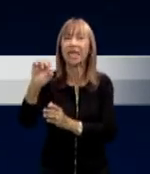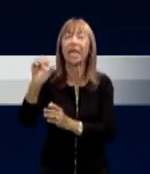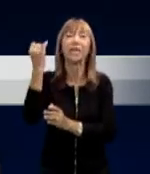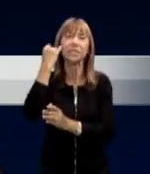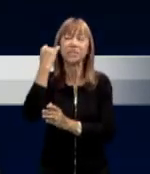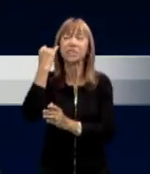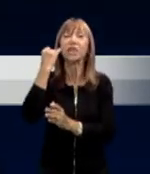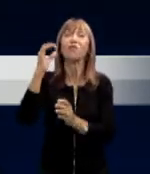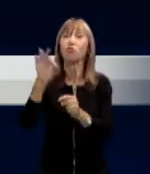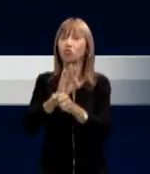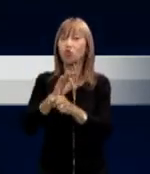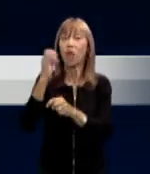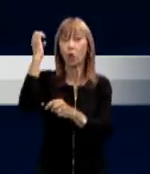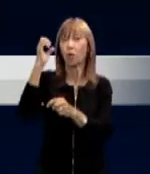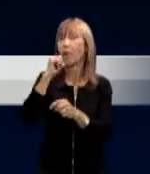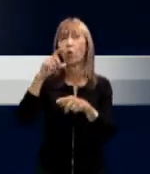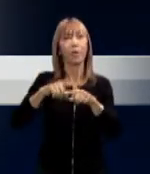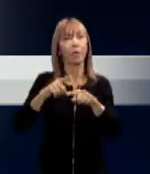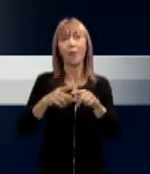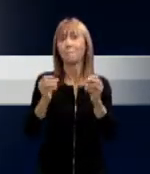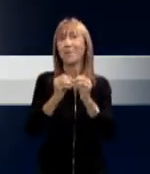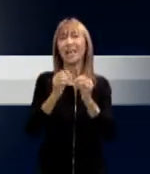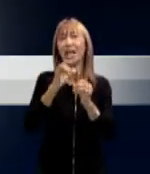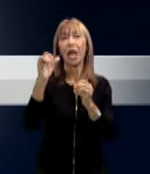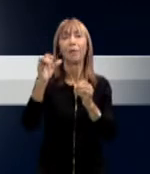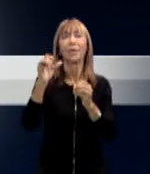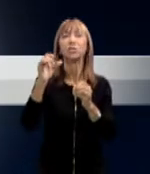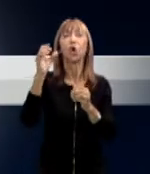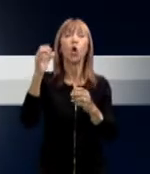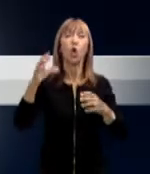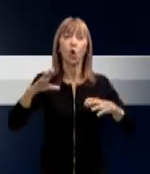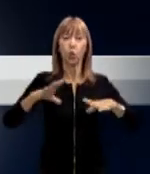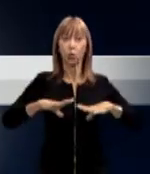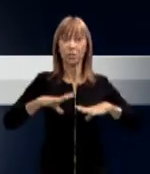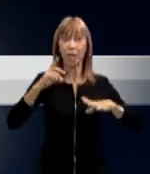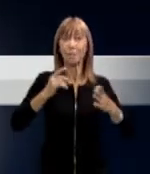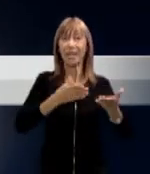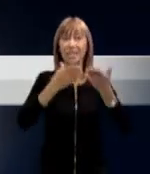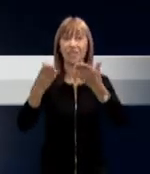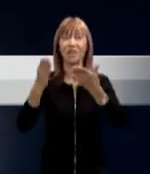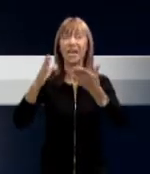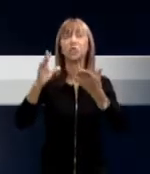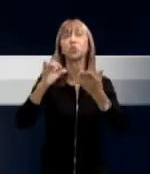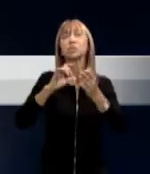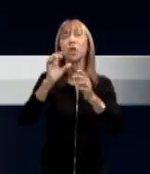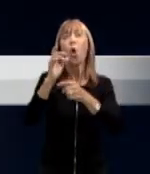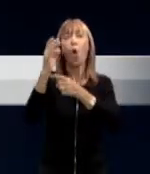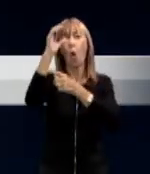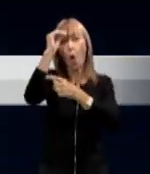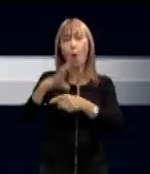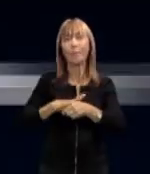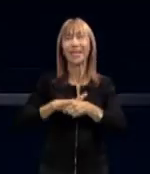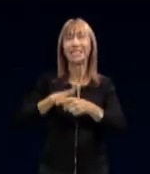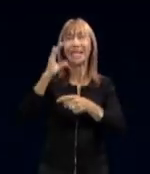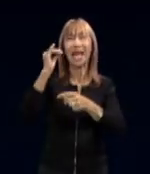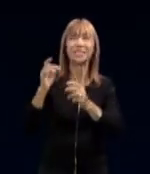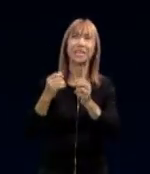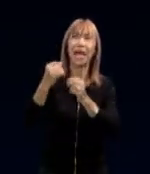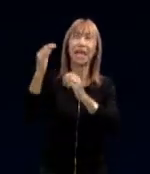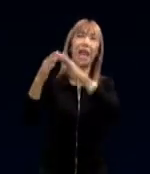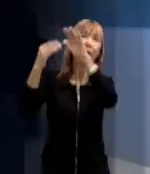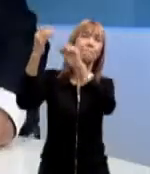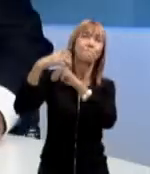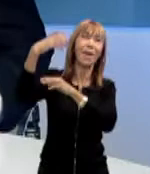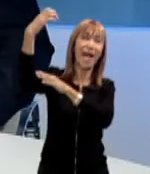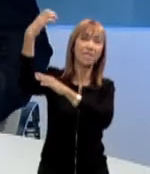funciona, Europa no dependerá más de las aeronaves Soyuz rusas para llevar a sus astronautas hasta la Estación Espacial